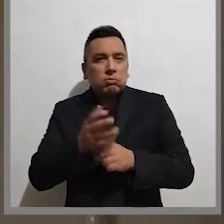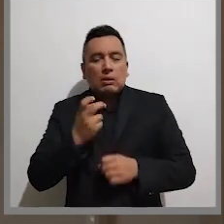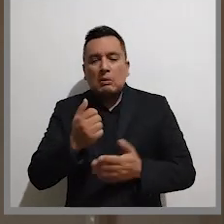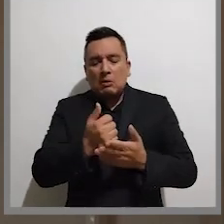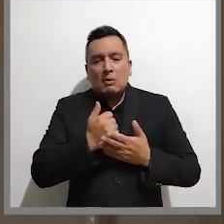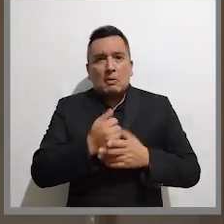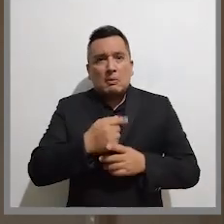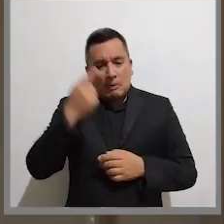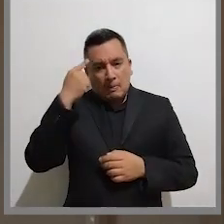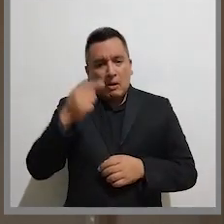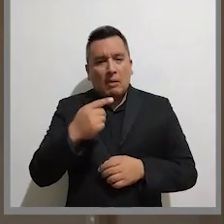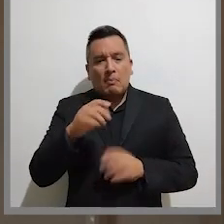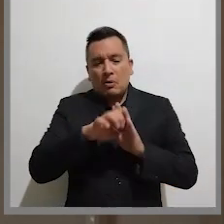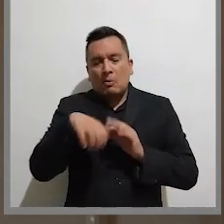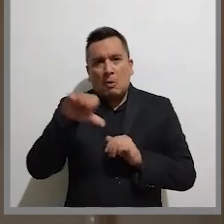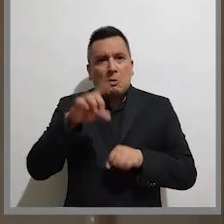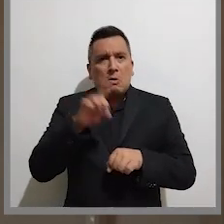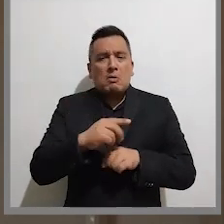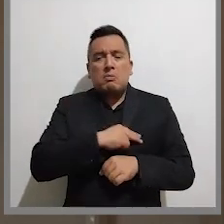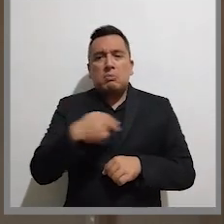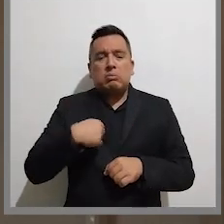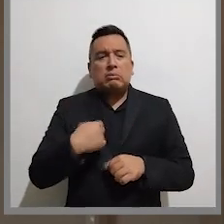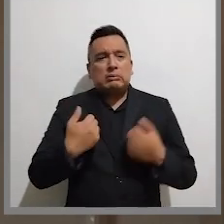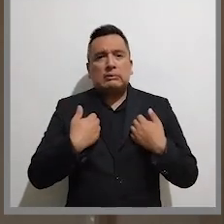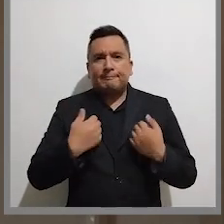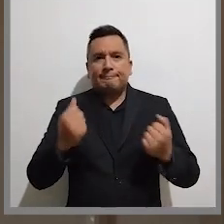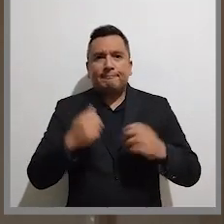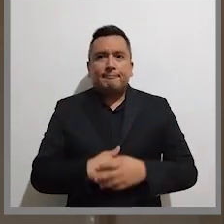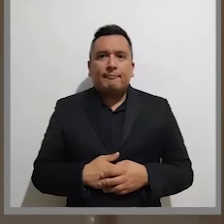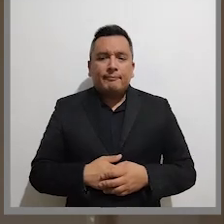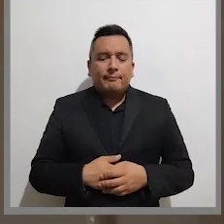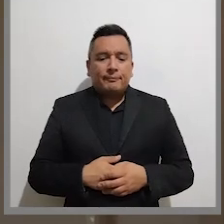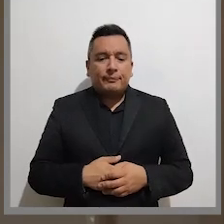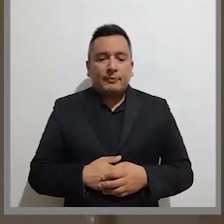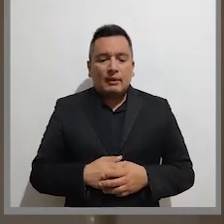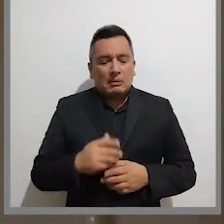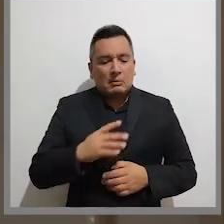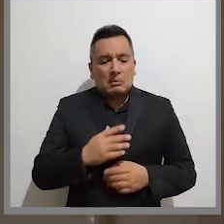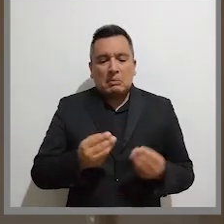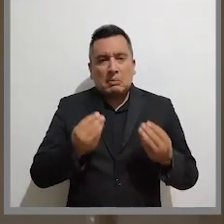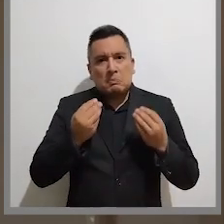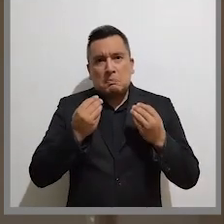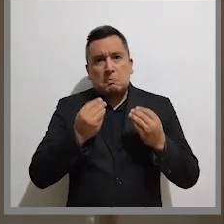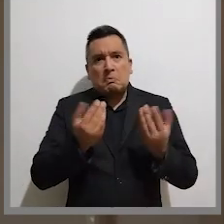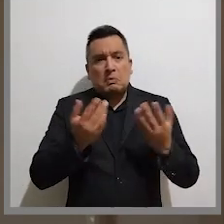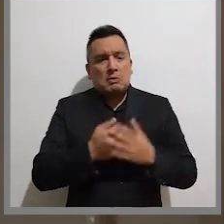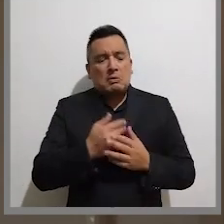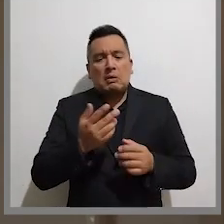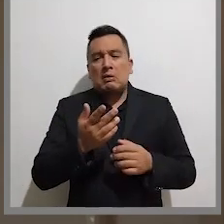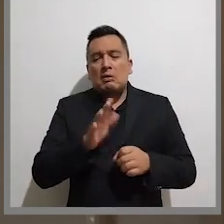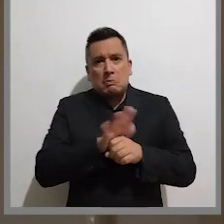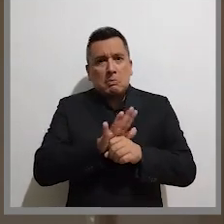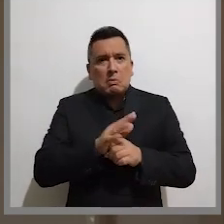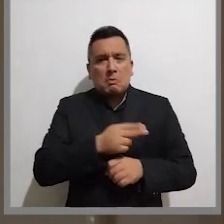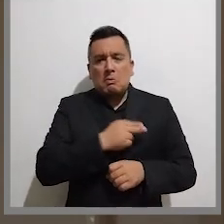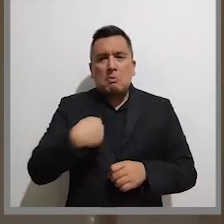nos ayudan mucho precisamente a un día como hoy generar conciencia. Hay una gran cantidad de películas